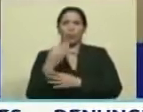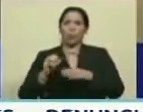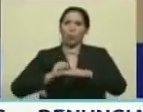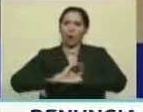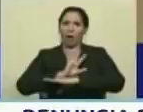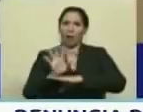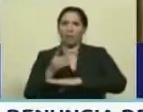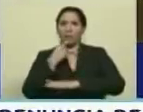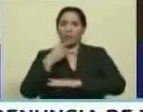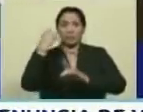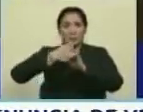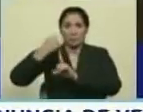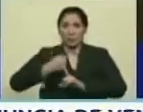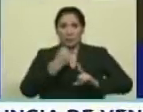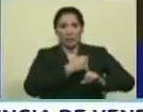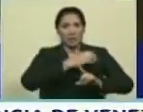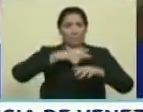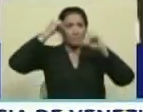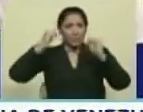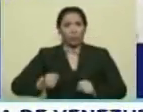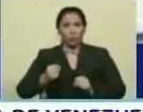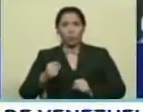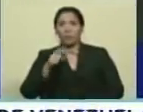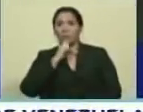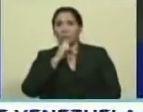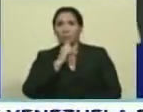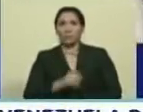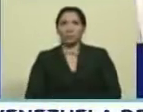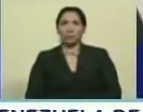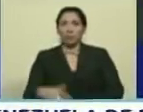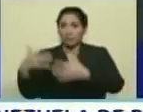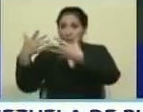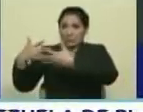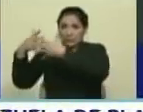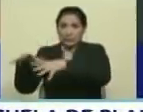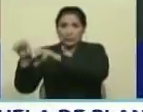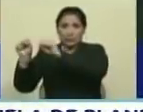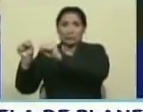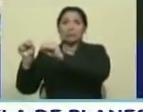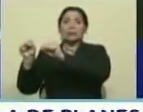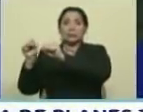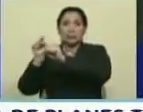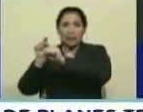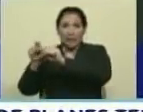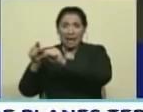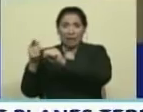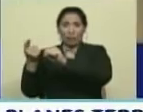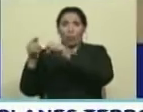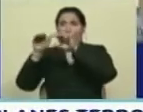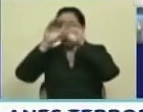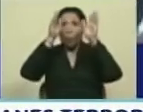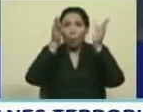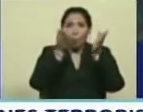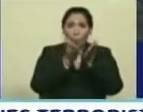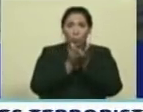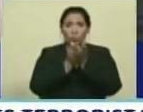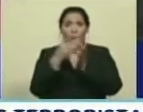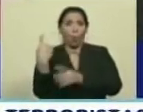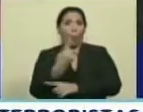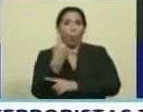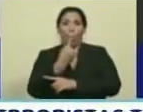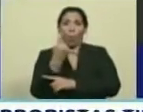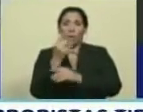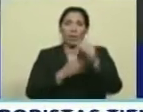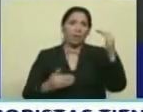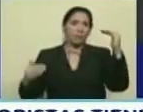"La batalla ahora es más dura y difícil. Un imperio hegemónico en un mundo globalizado, la única superpotencia que